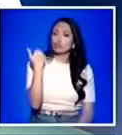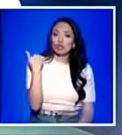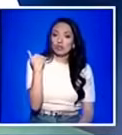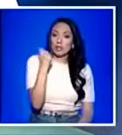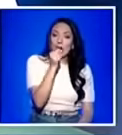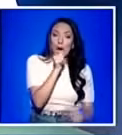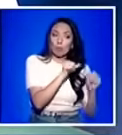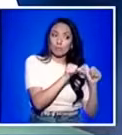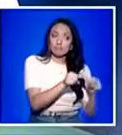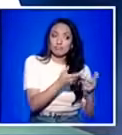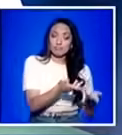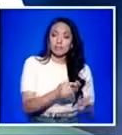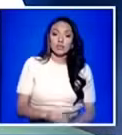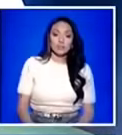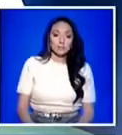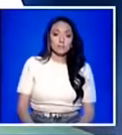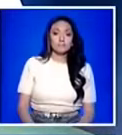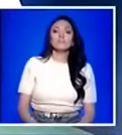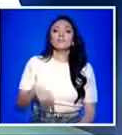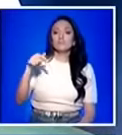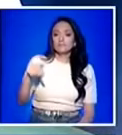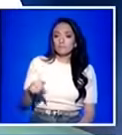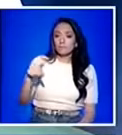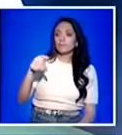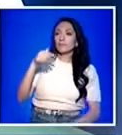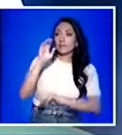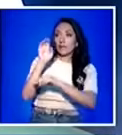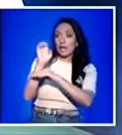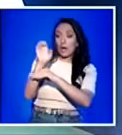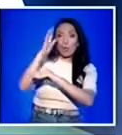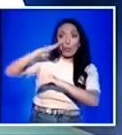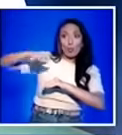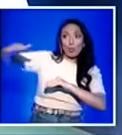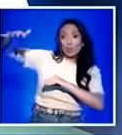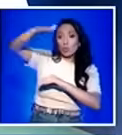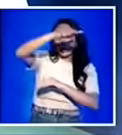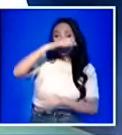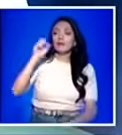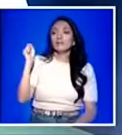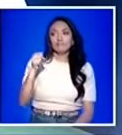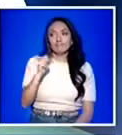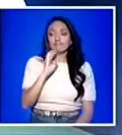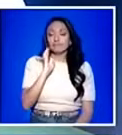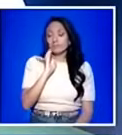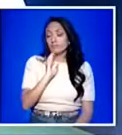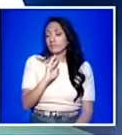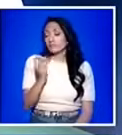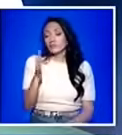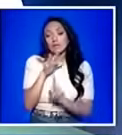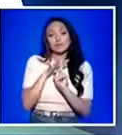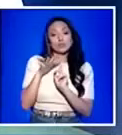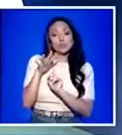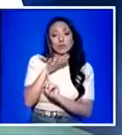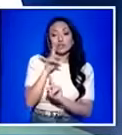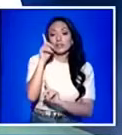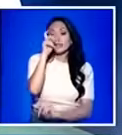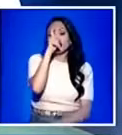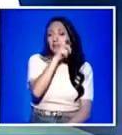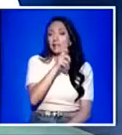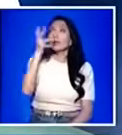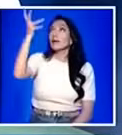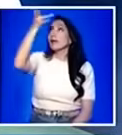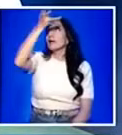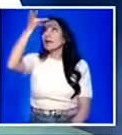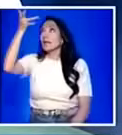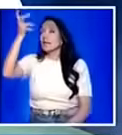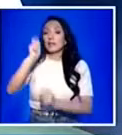forma permanente. Y no solo en Quito, sino también en todo el país. Y es una situación compleja causada también por factores como el cambio